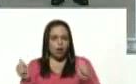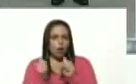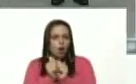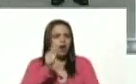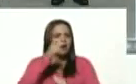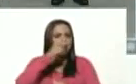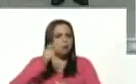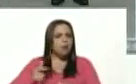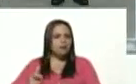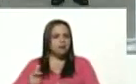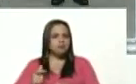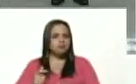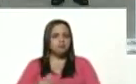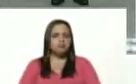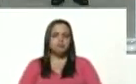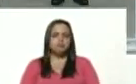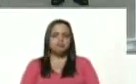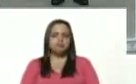el pueblo.